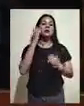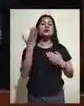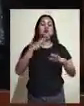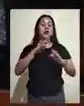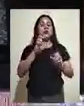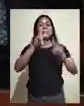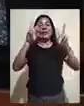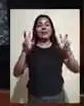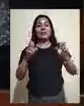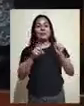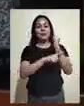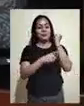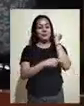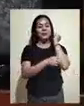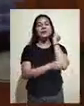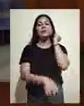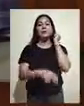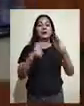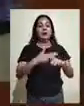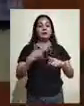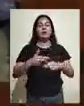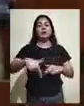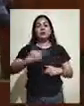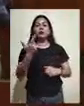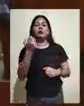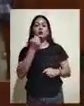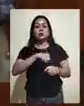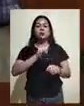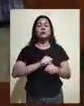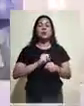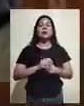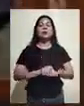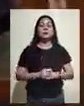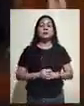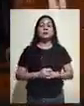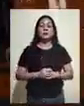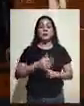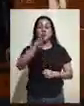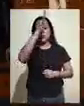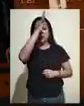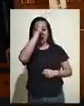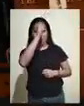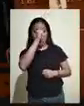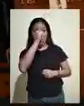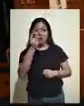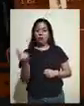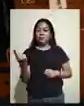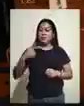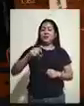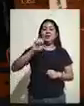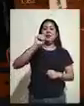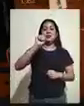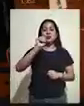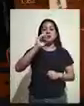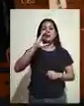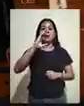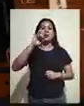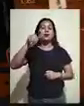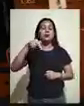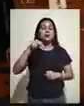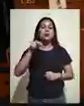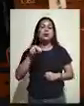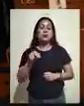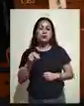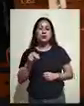sobre la interrupción legal del embarazo hasta las 12 semanas de gestación. Por unanimidad los ministros del Pleno de la